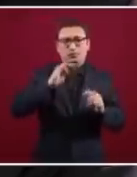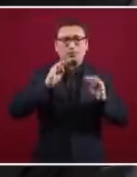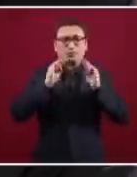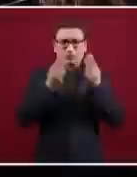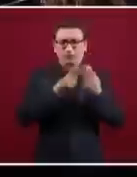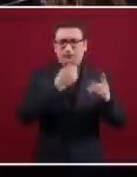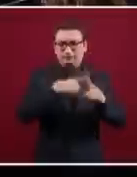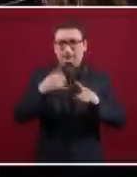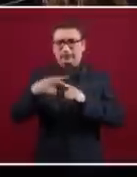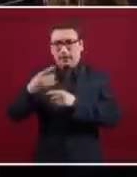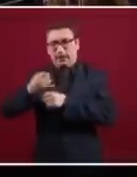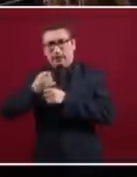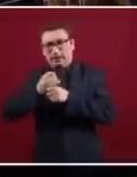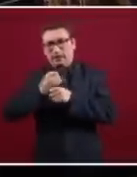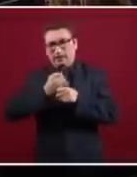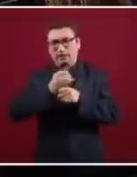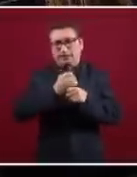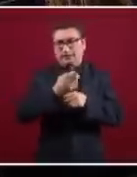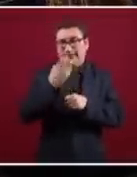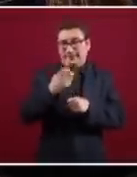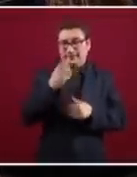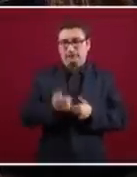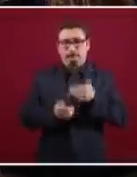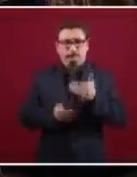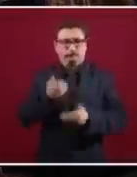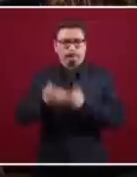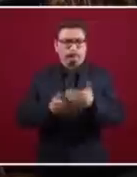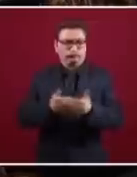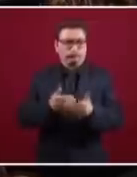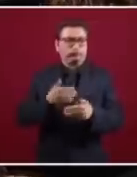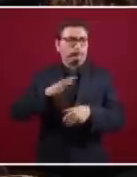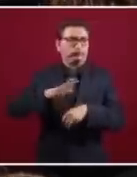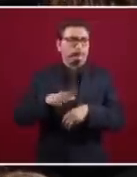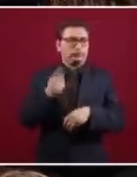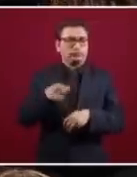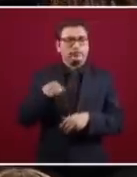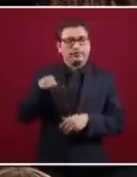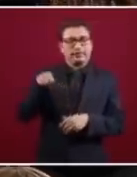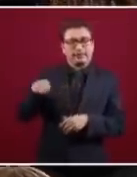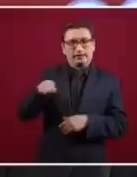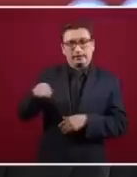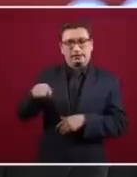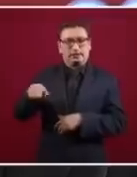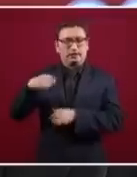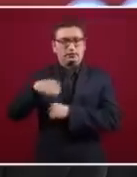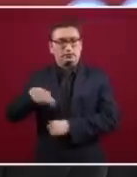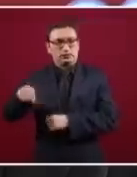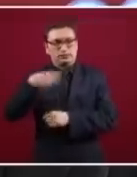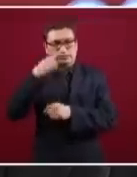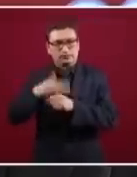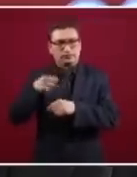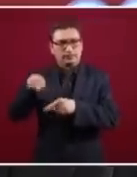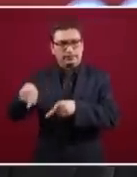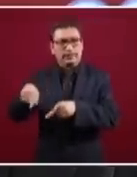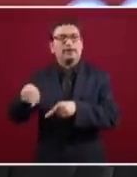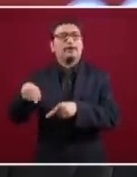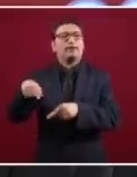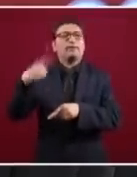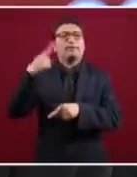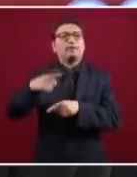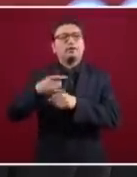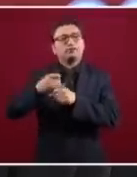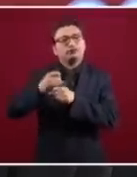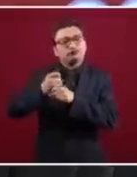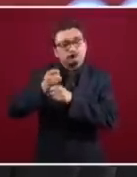avance el qué se le dé más relevancia a la